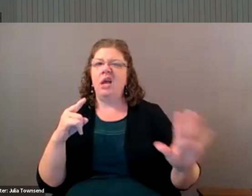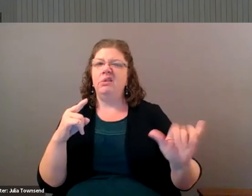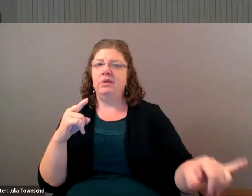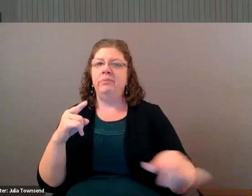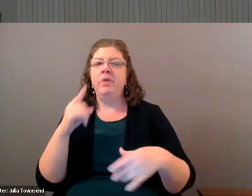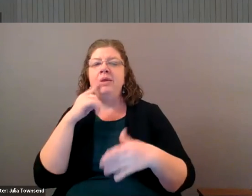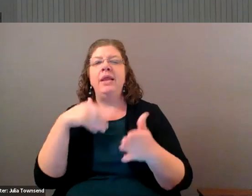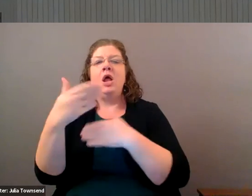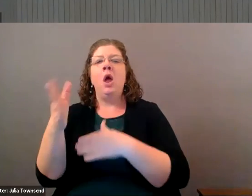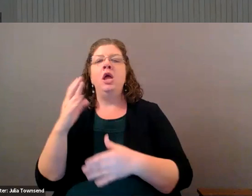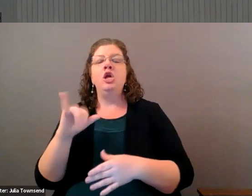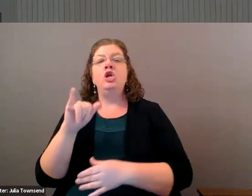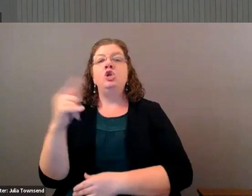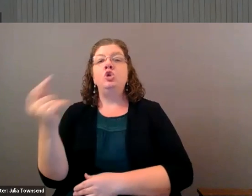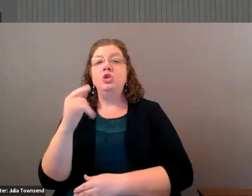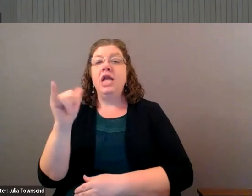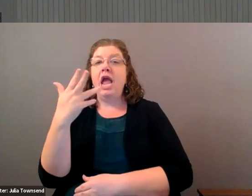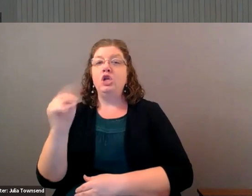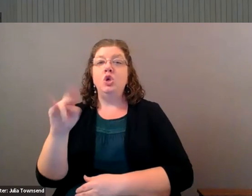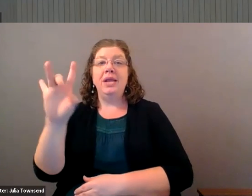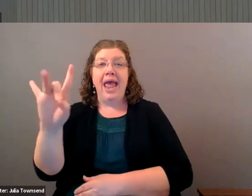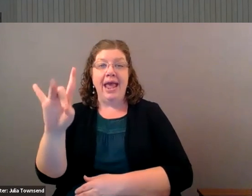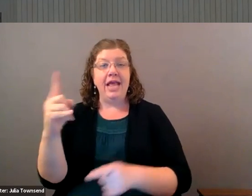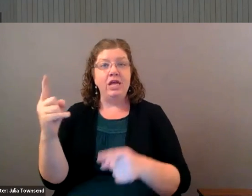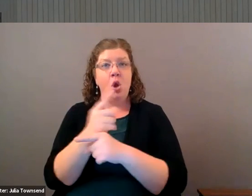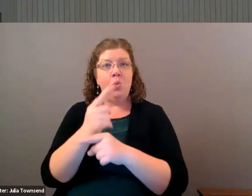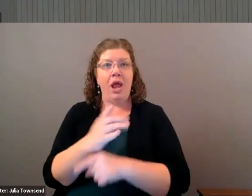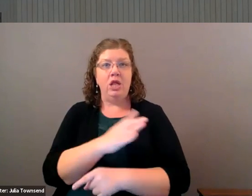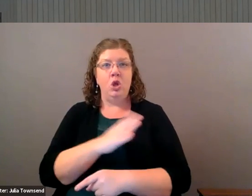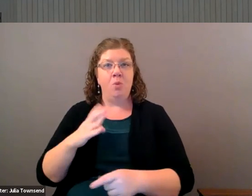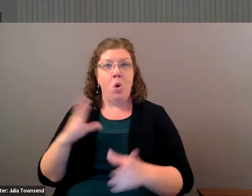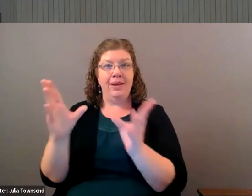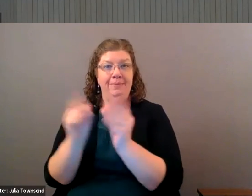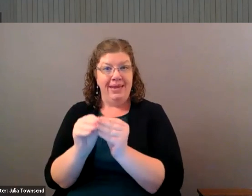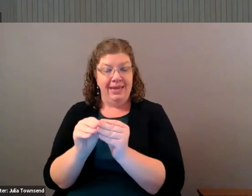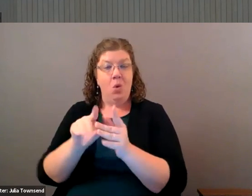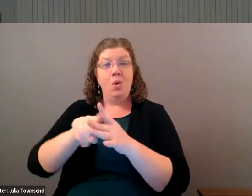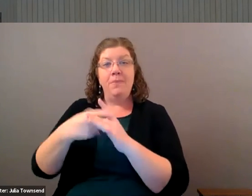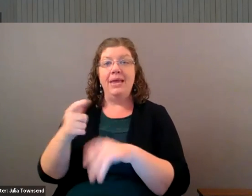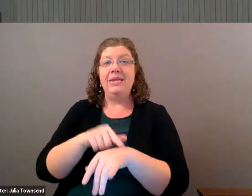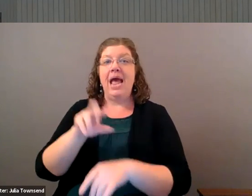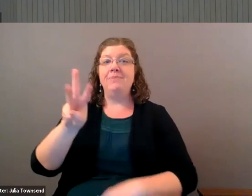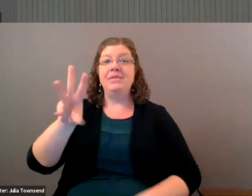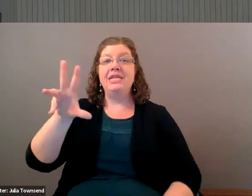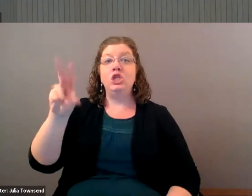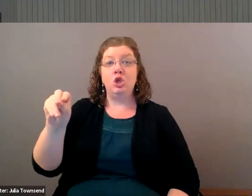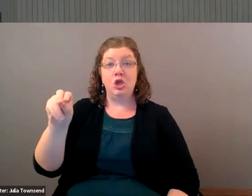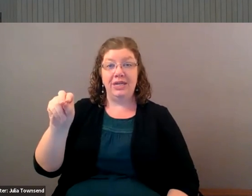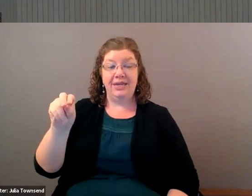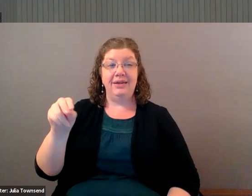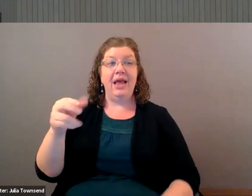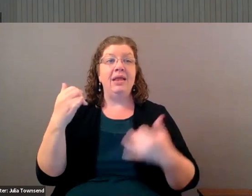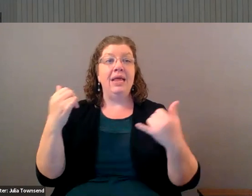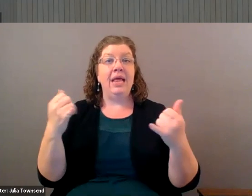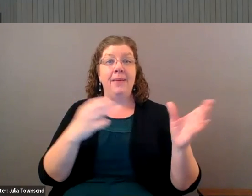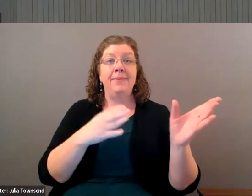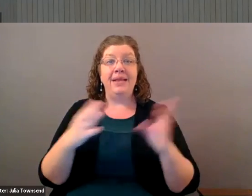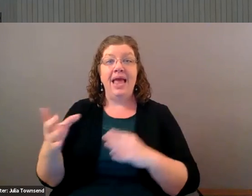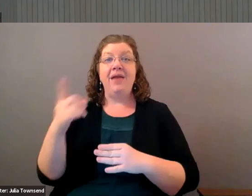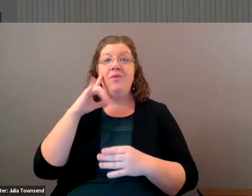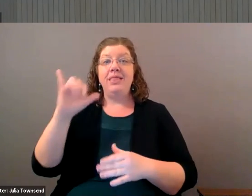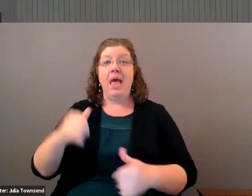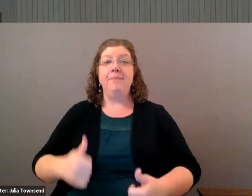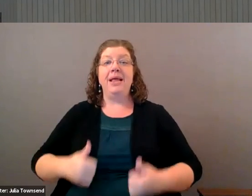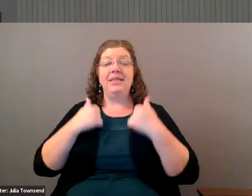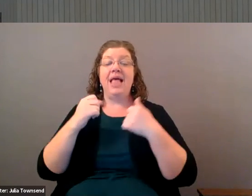martes 8 de junio. Es una sesión regular del consejo y vamos a comenzar a las 6:30 de la tarde. Y en este momento el plan es para que sea transmitida en